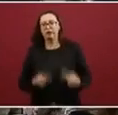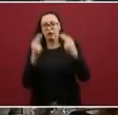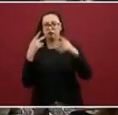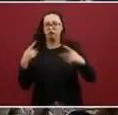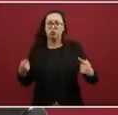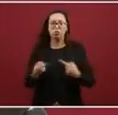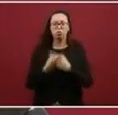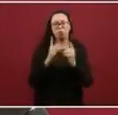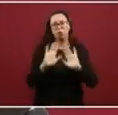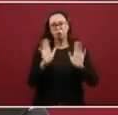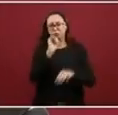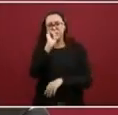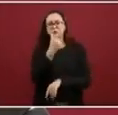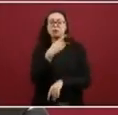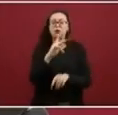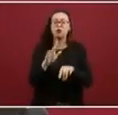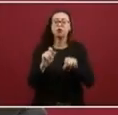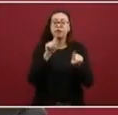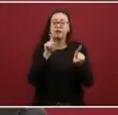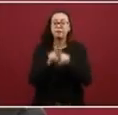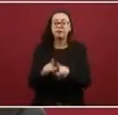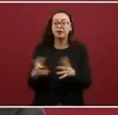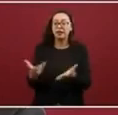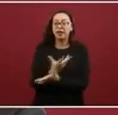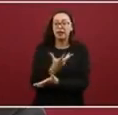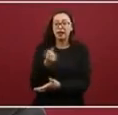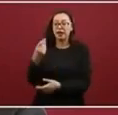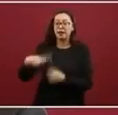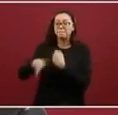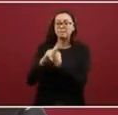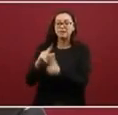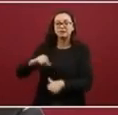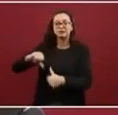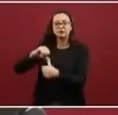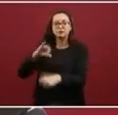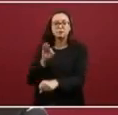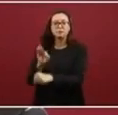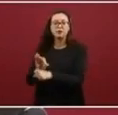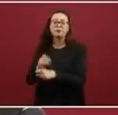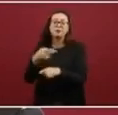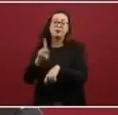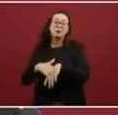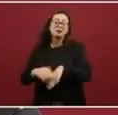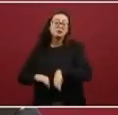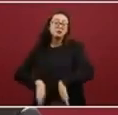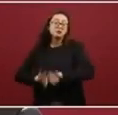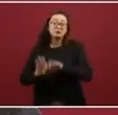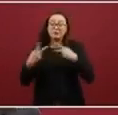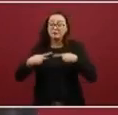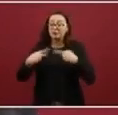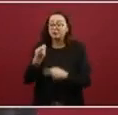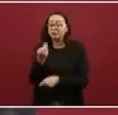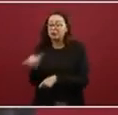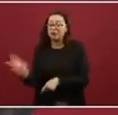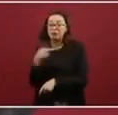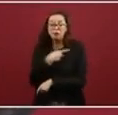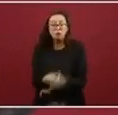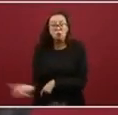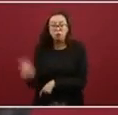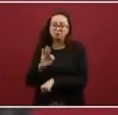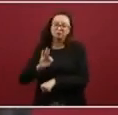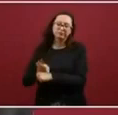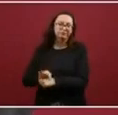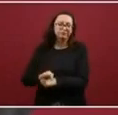de Centroamérica sean respaldados, pero más que los países, las personas que están decidiendo migrar lo están haciendo por pobreza,